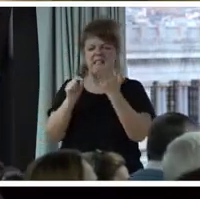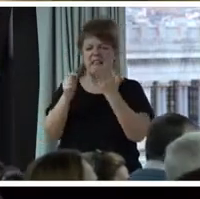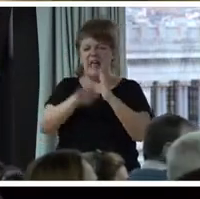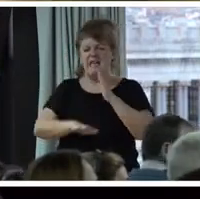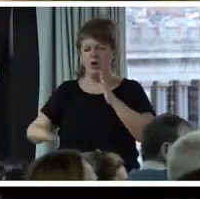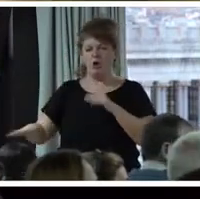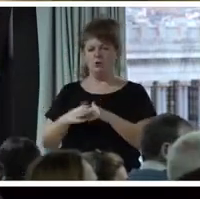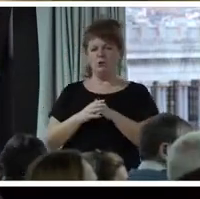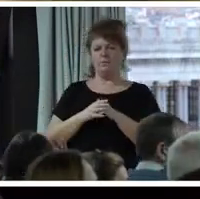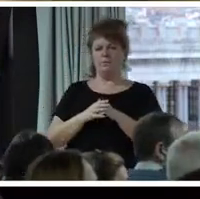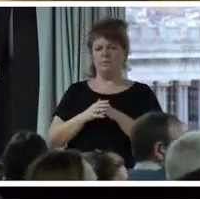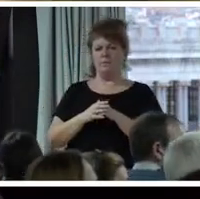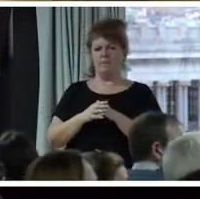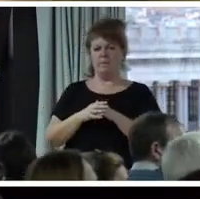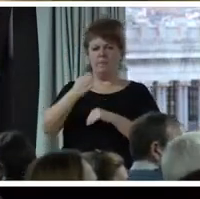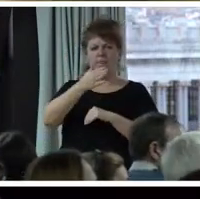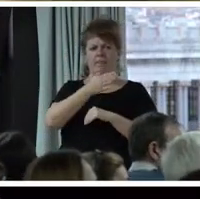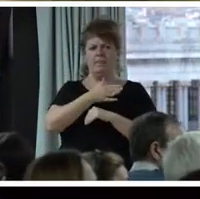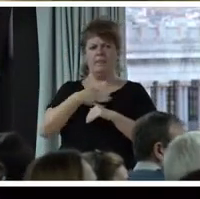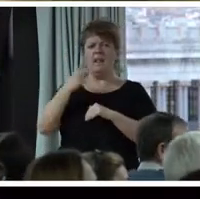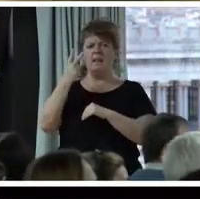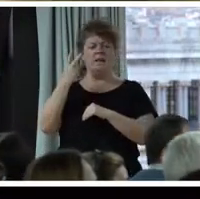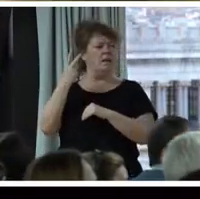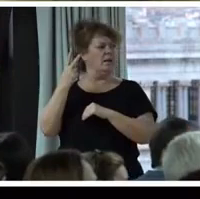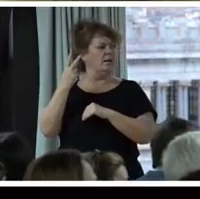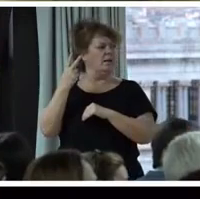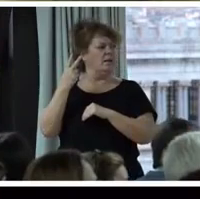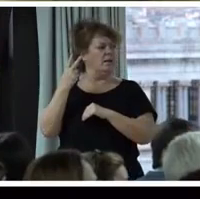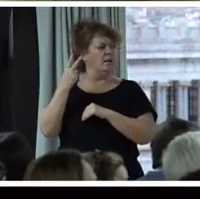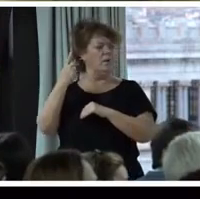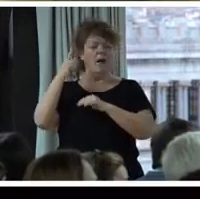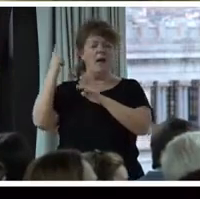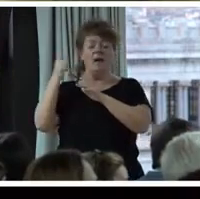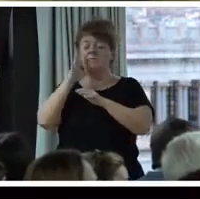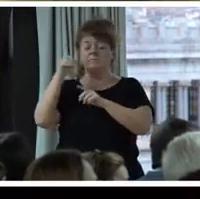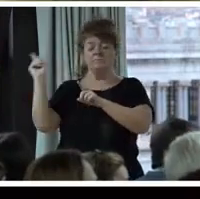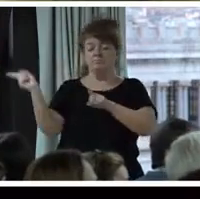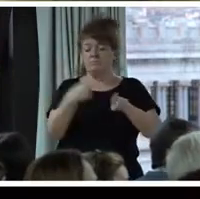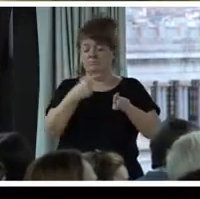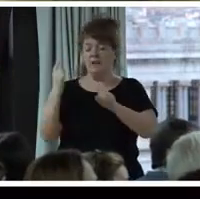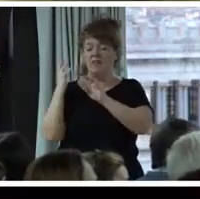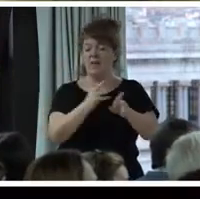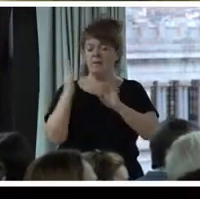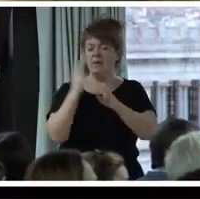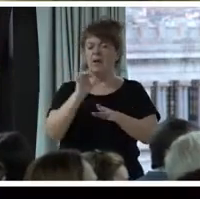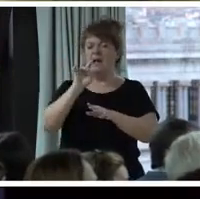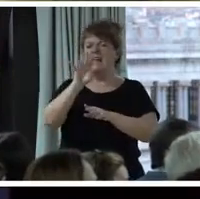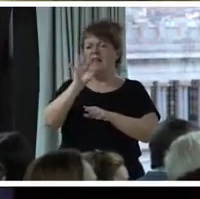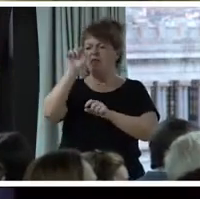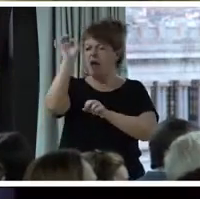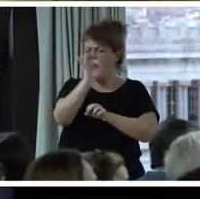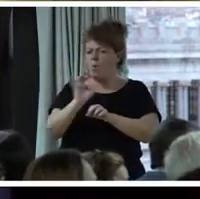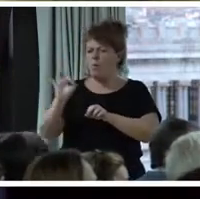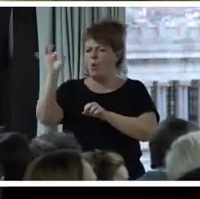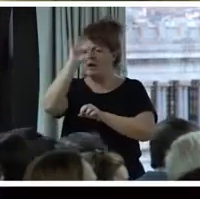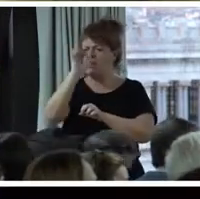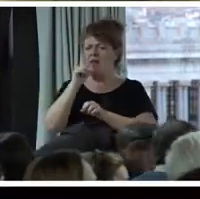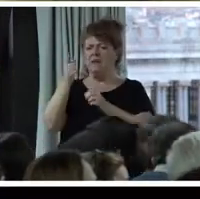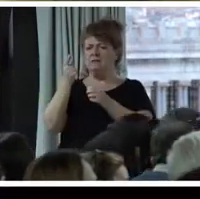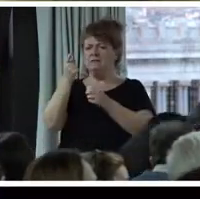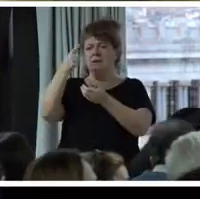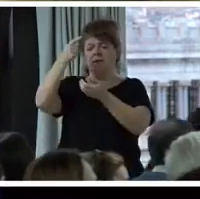niños jiendo a más de 2500 desplazando por la fuerza a 15 comunidades beduinas y